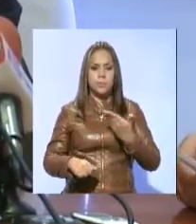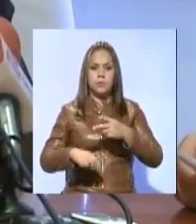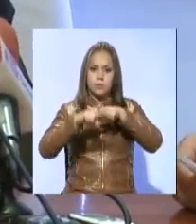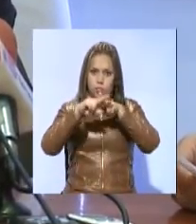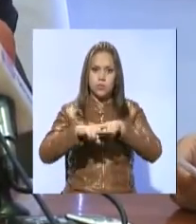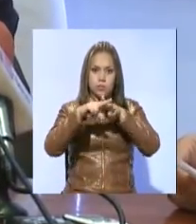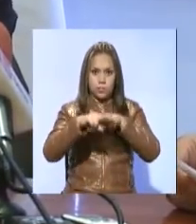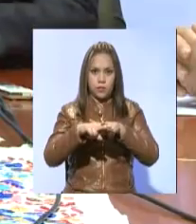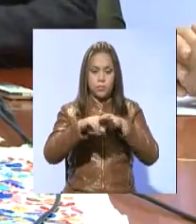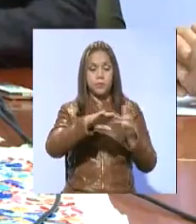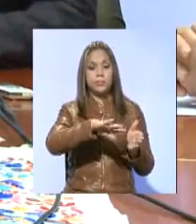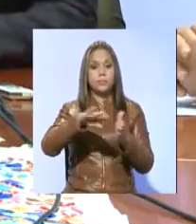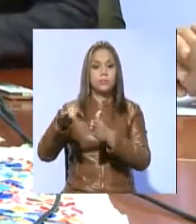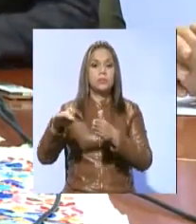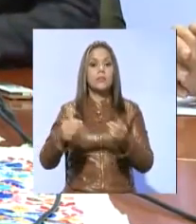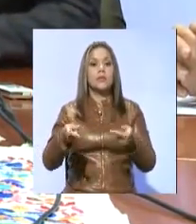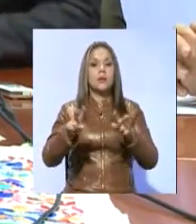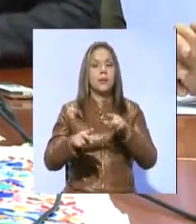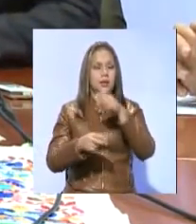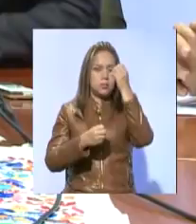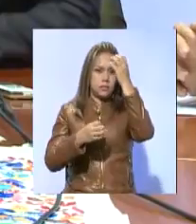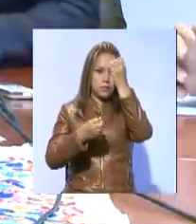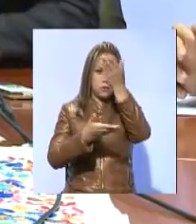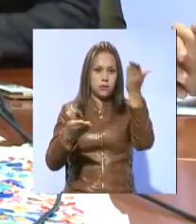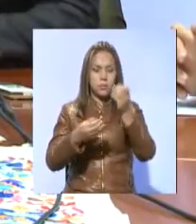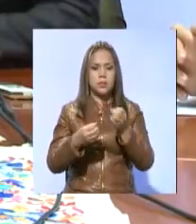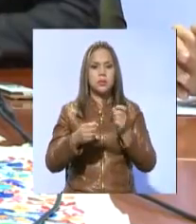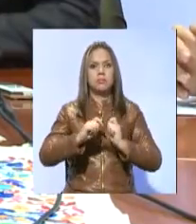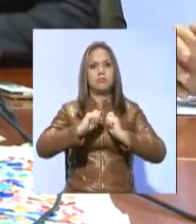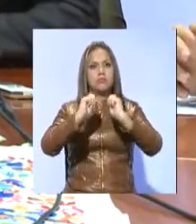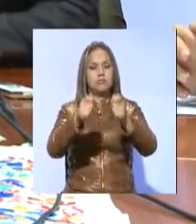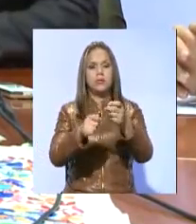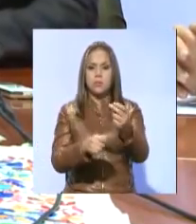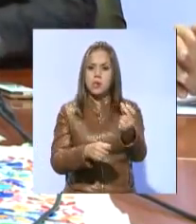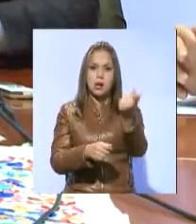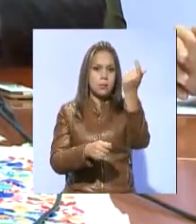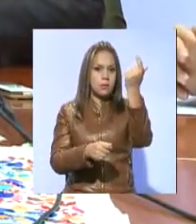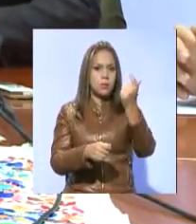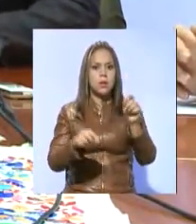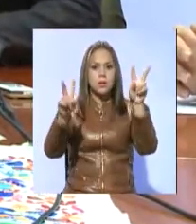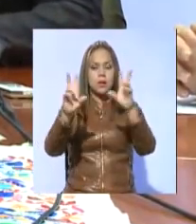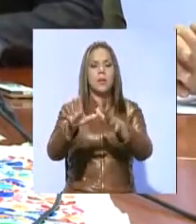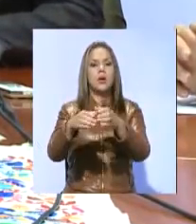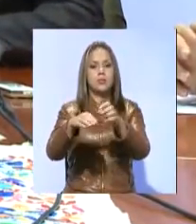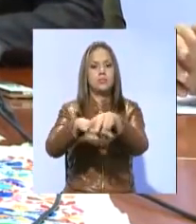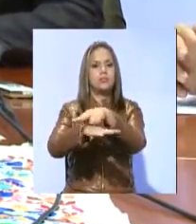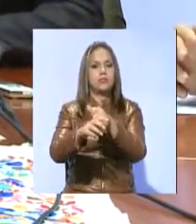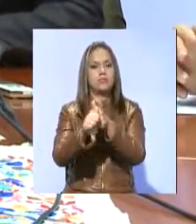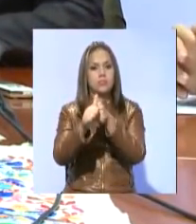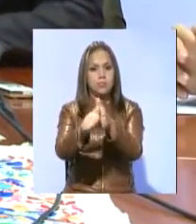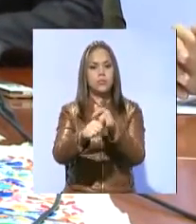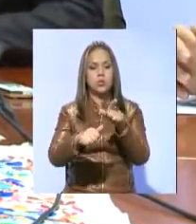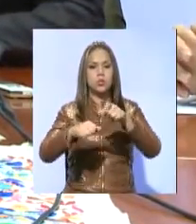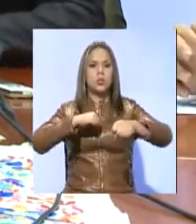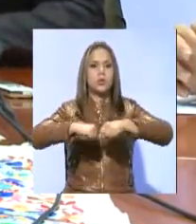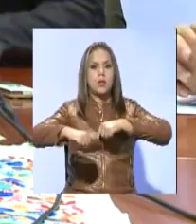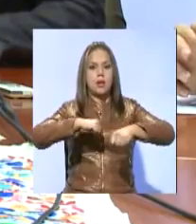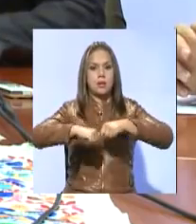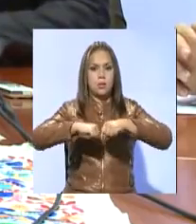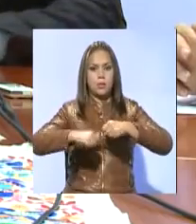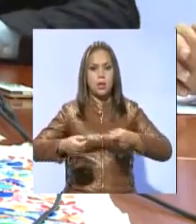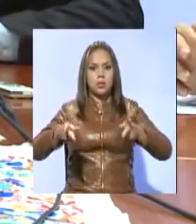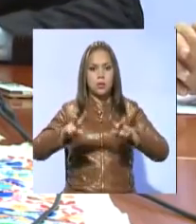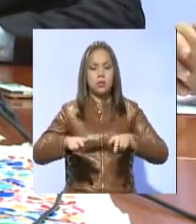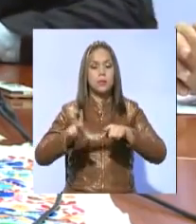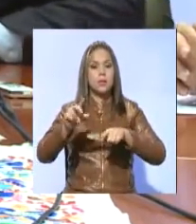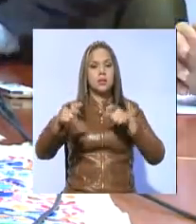de la legislatura además precisó que dicha información será remitida de manera inmediata a la Comisión de Fiscalización para su tratamiento,